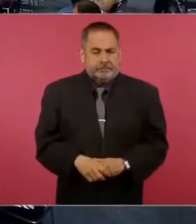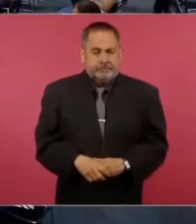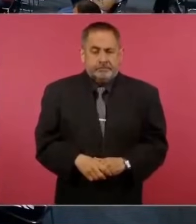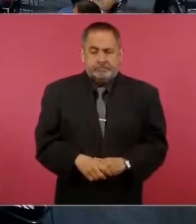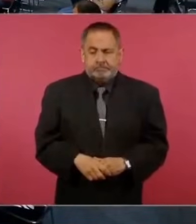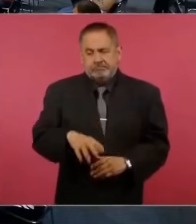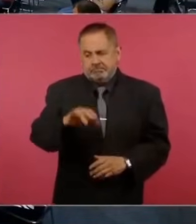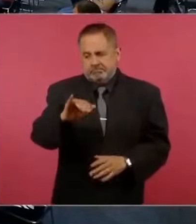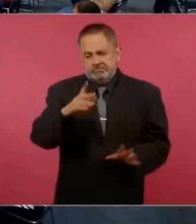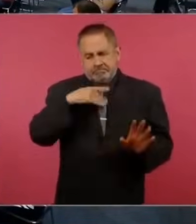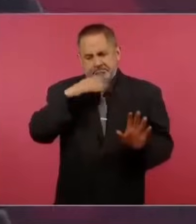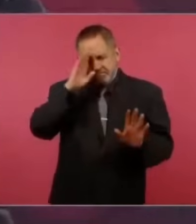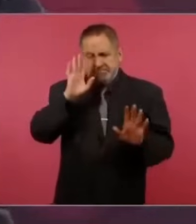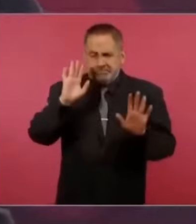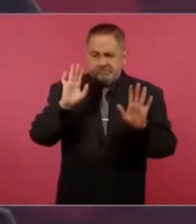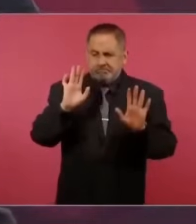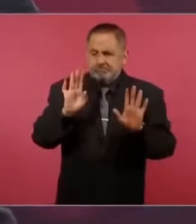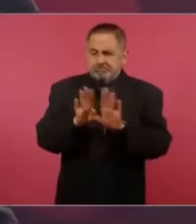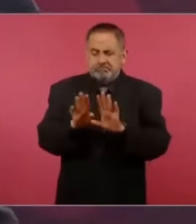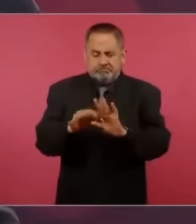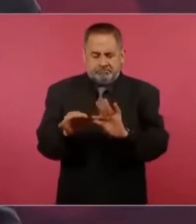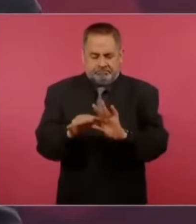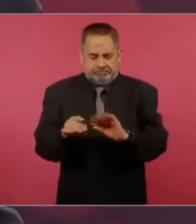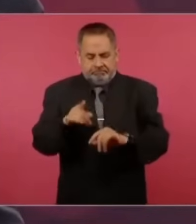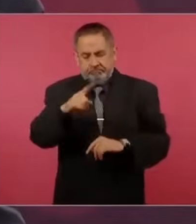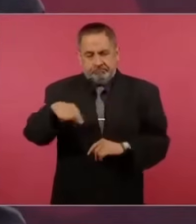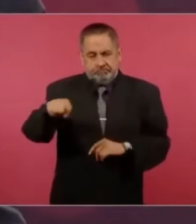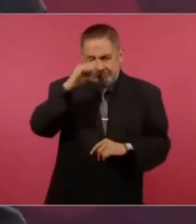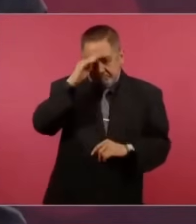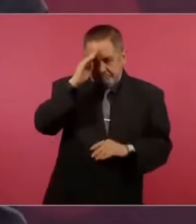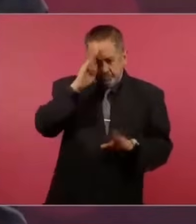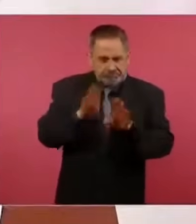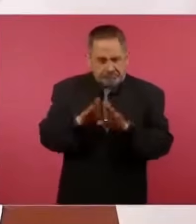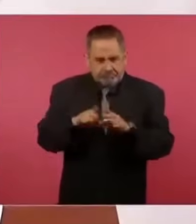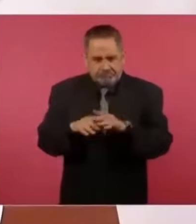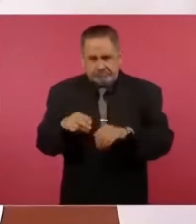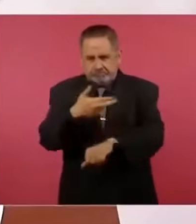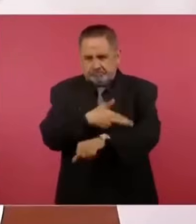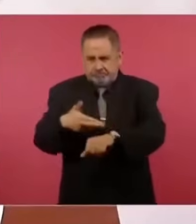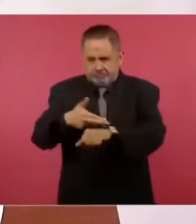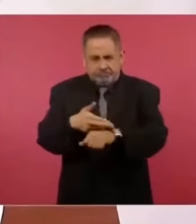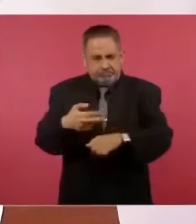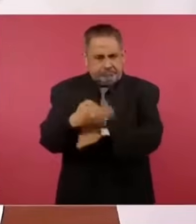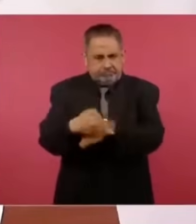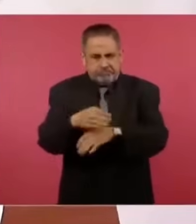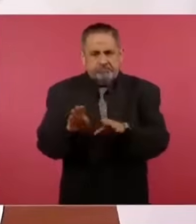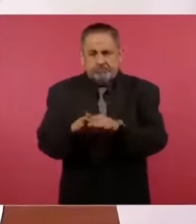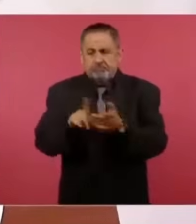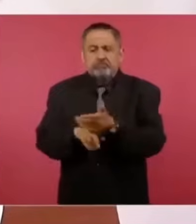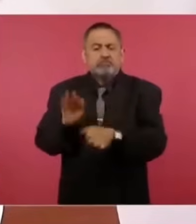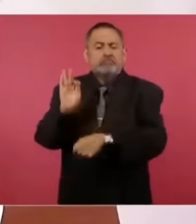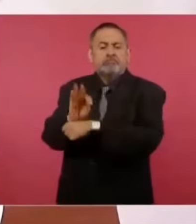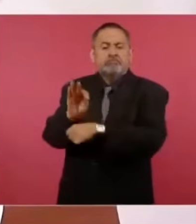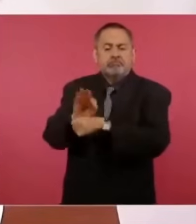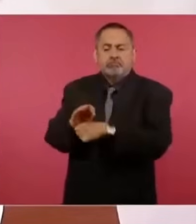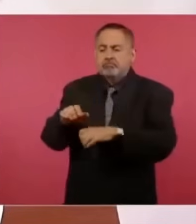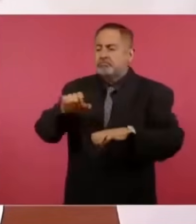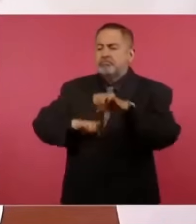Sí, lo que se pedía en las medidas cautelares era de que se protegiera la